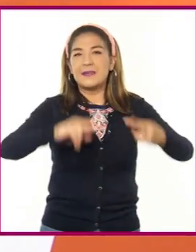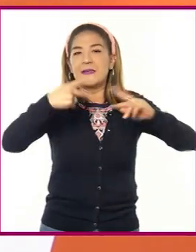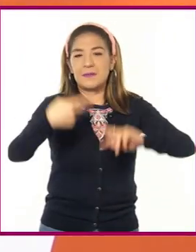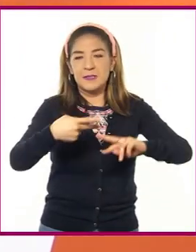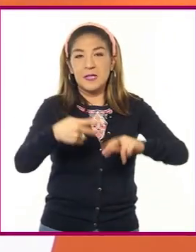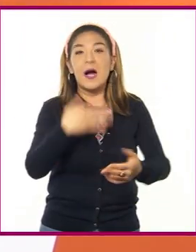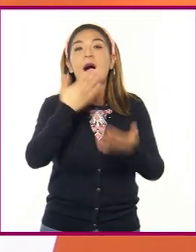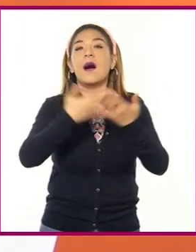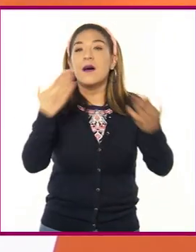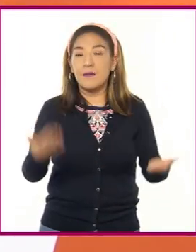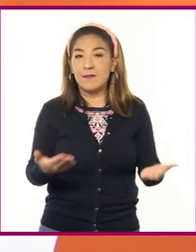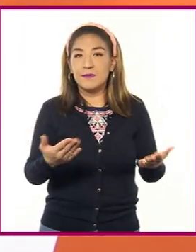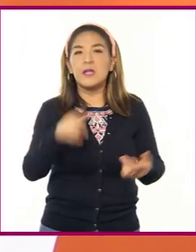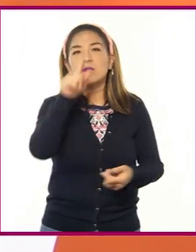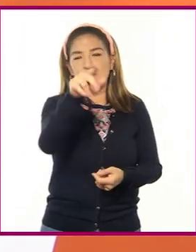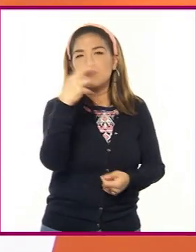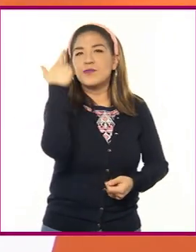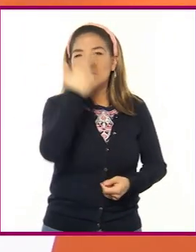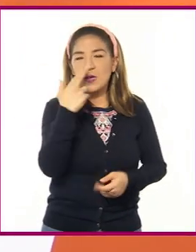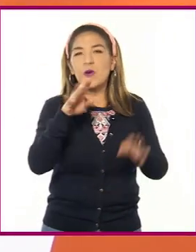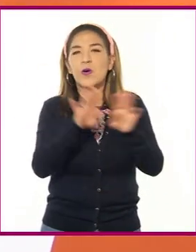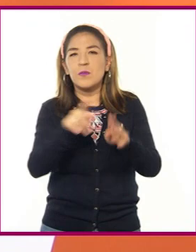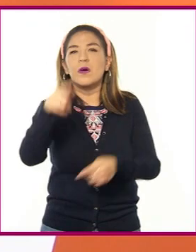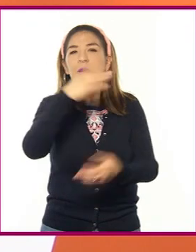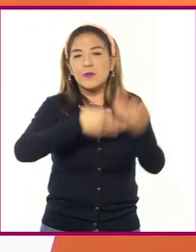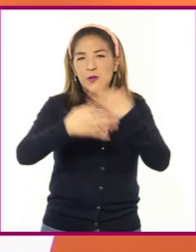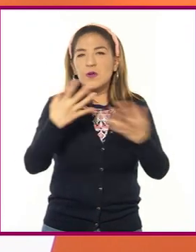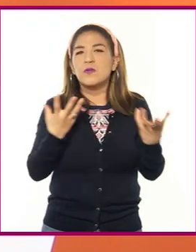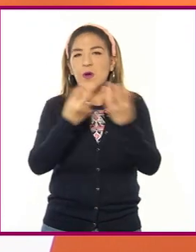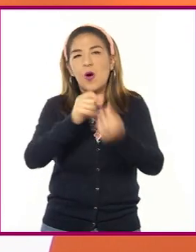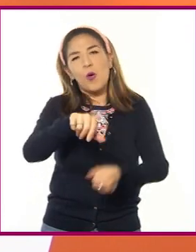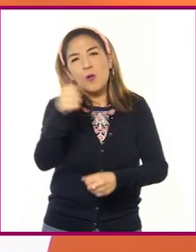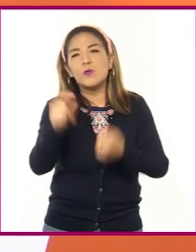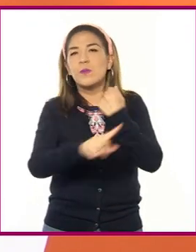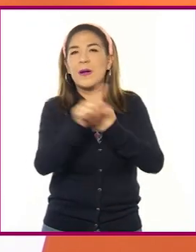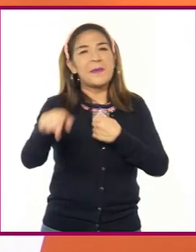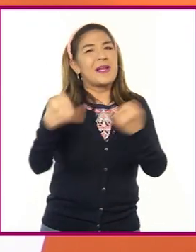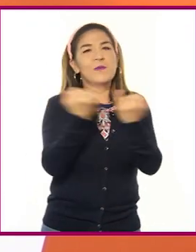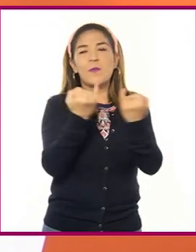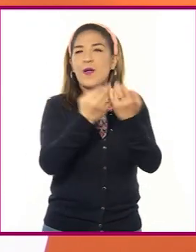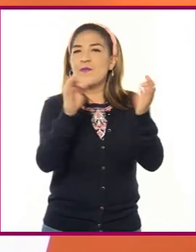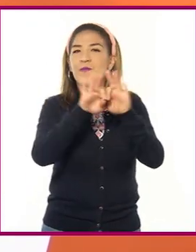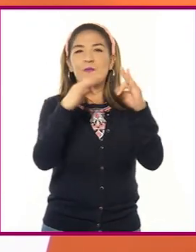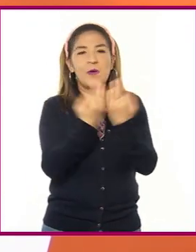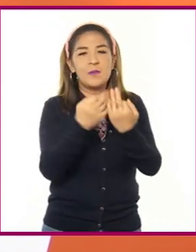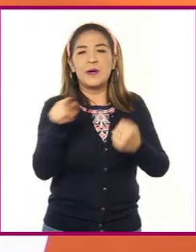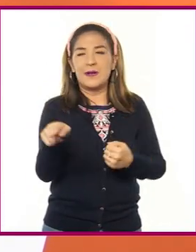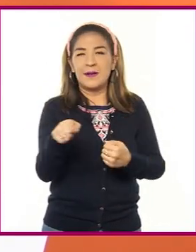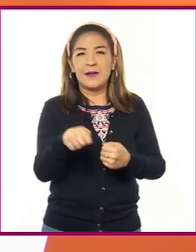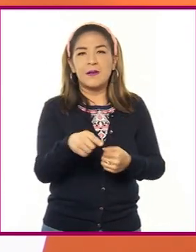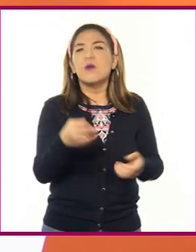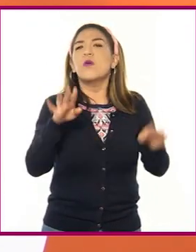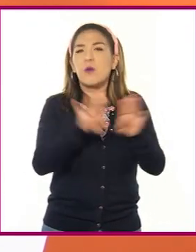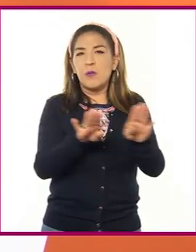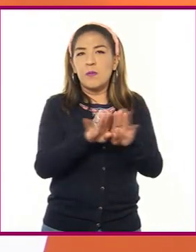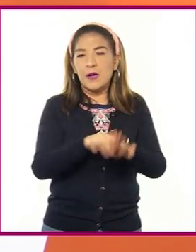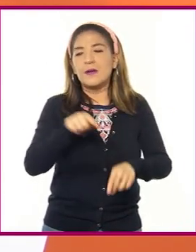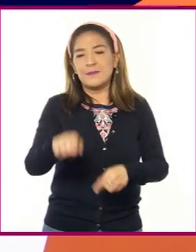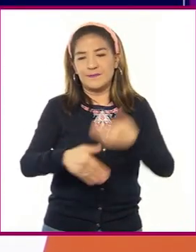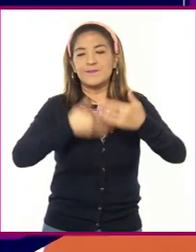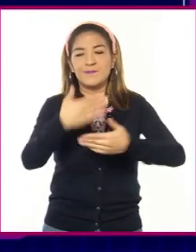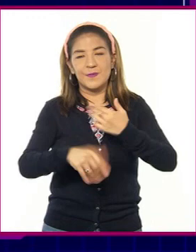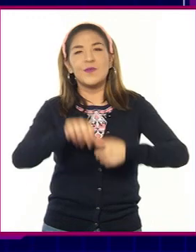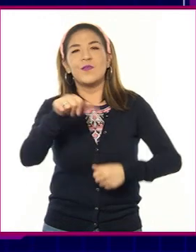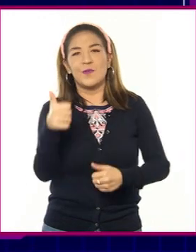A continuación, analizaremos y resolveremos otro problema de este tipo de proporcionalidad a través de otro